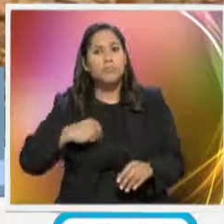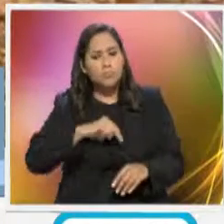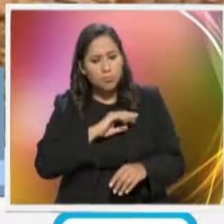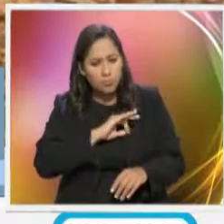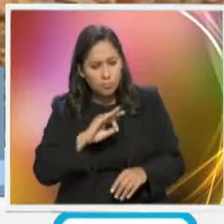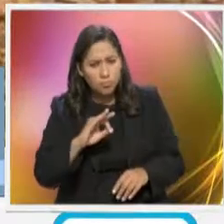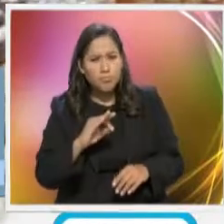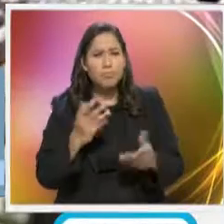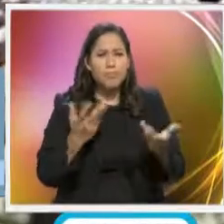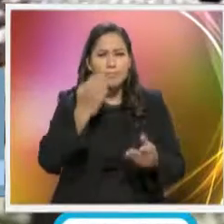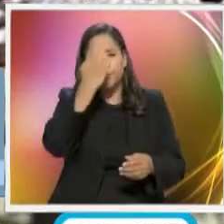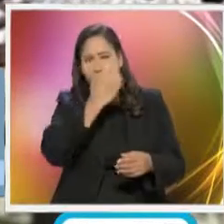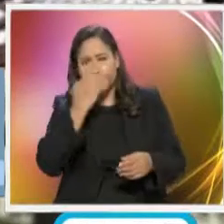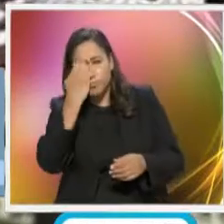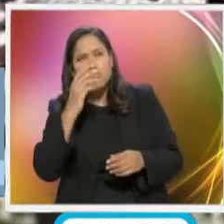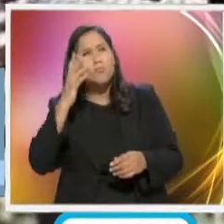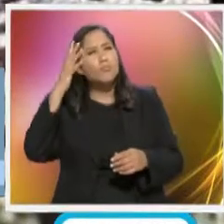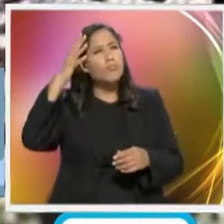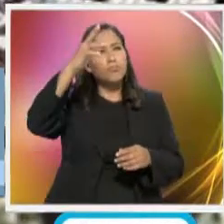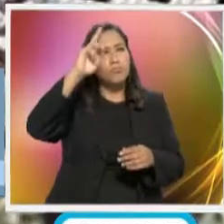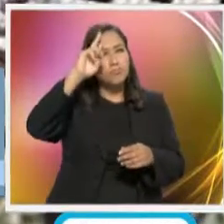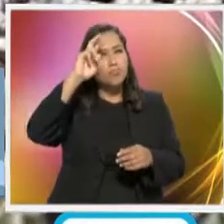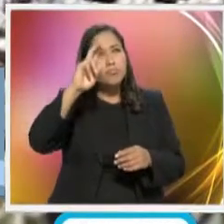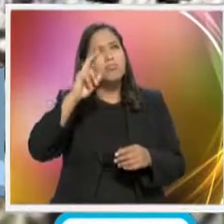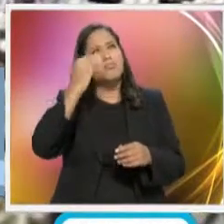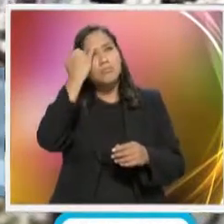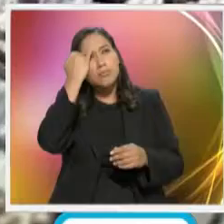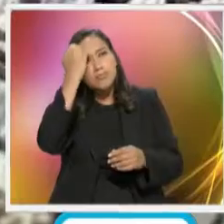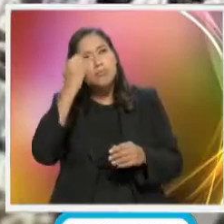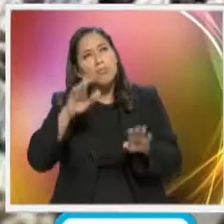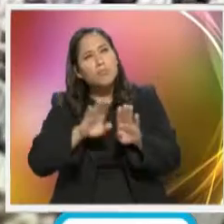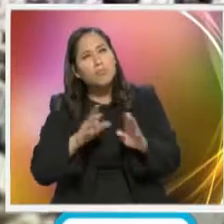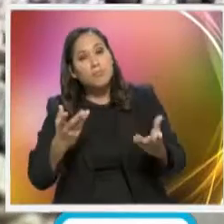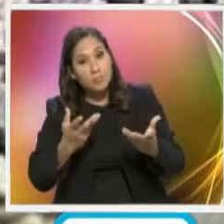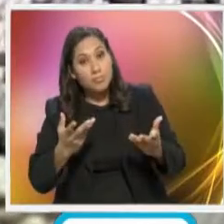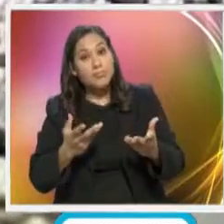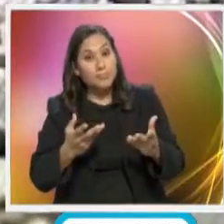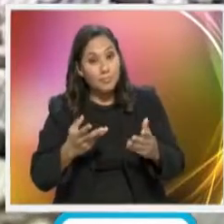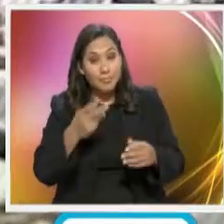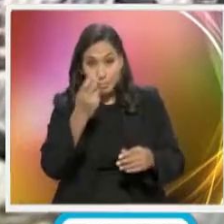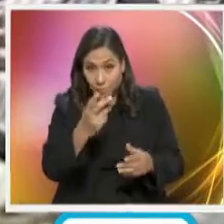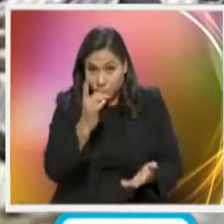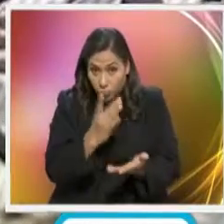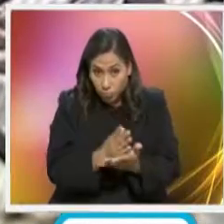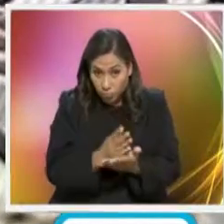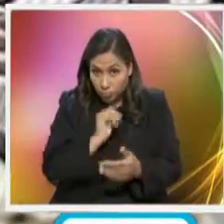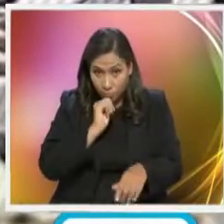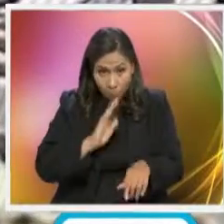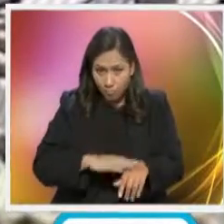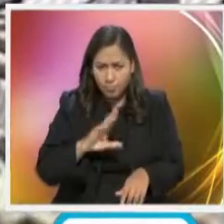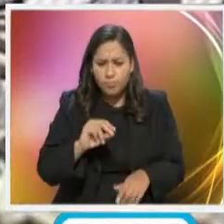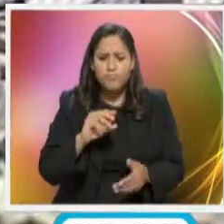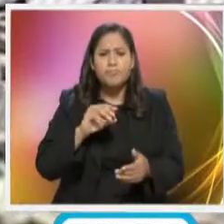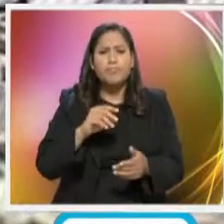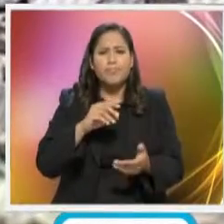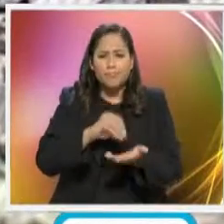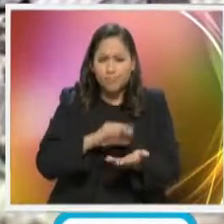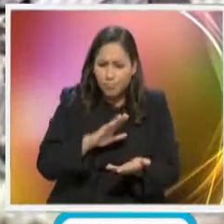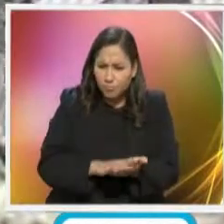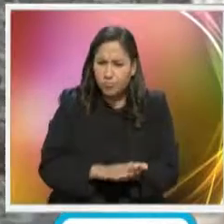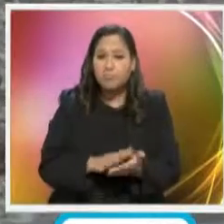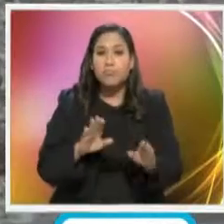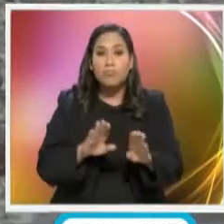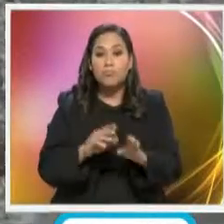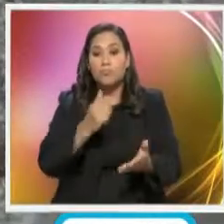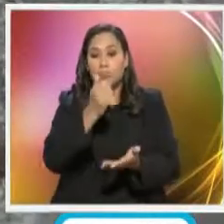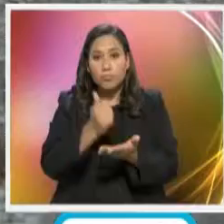realizar diagnósticos, proyecciones, ideas futuras. Y no solo eso, también registrar cómo la ciudad ha venido